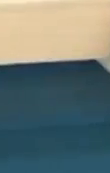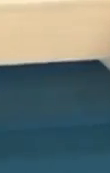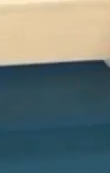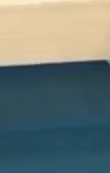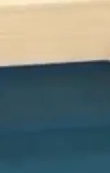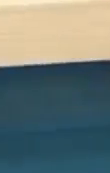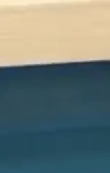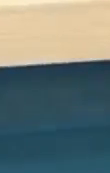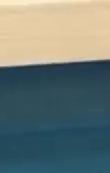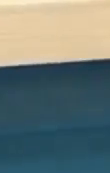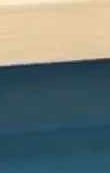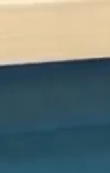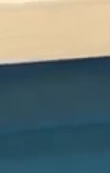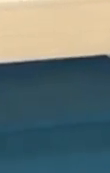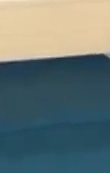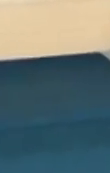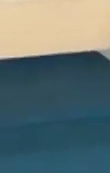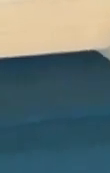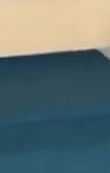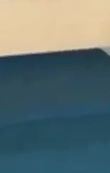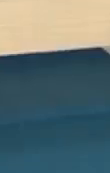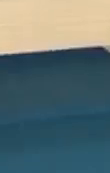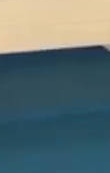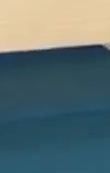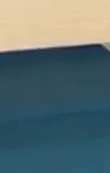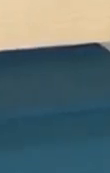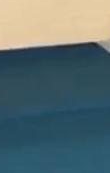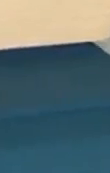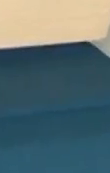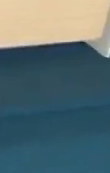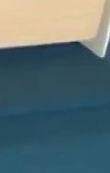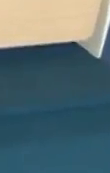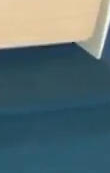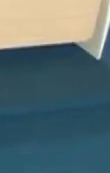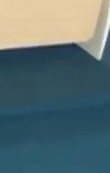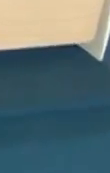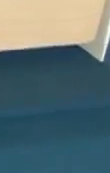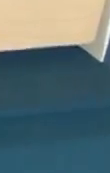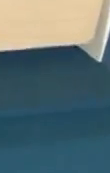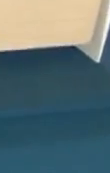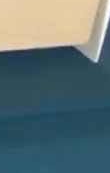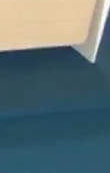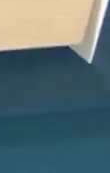Bolivariana de Venezuela, así como también de la República de Guinea-Bissau.